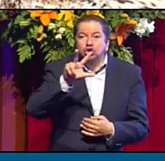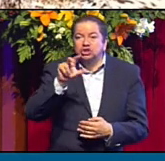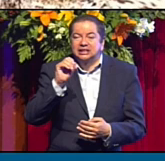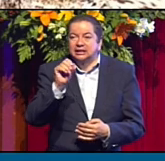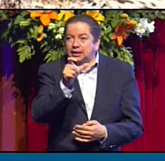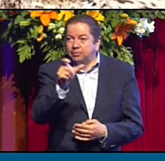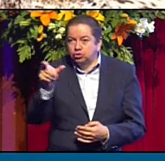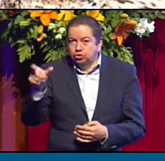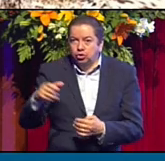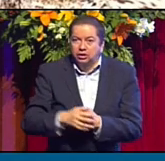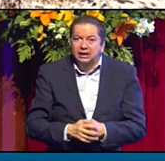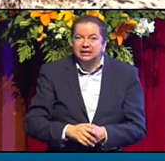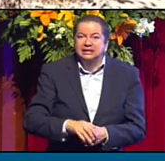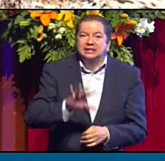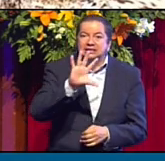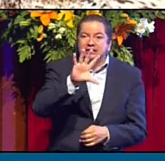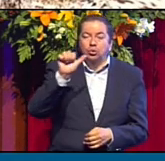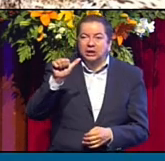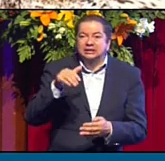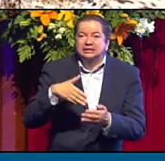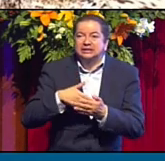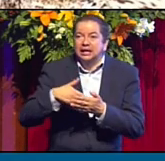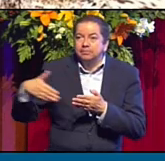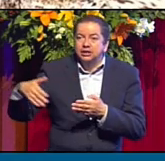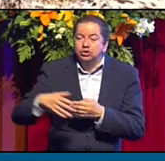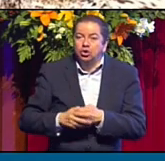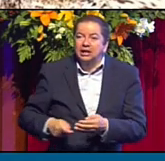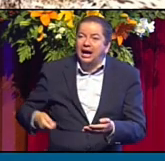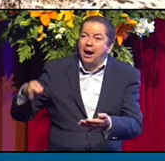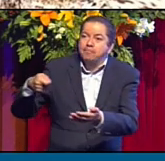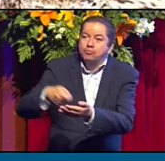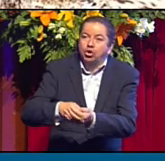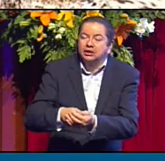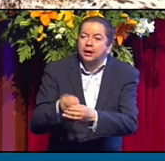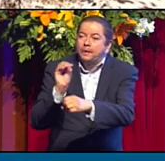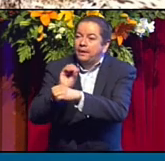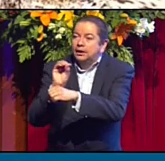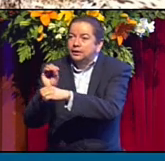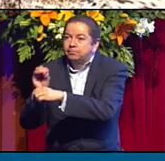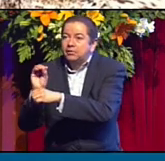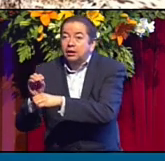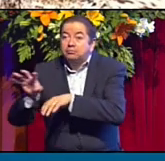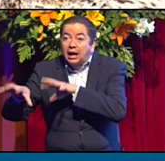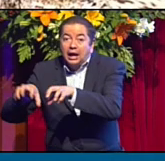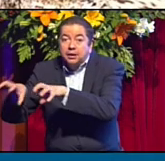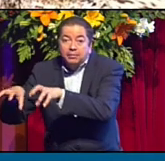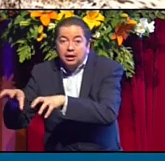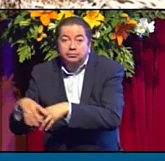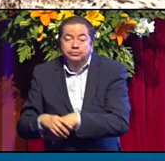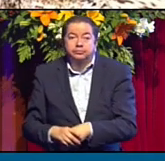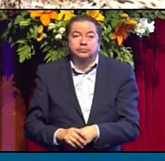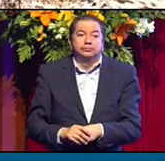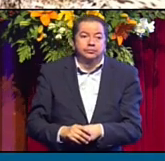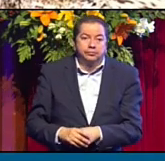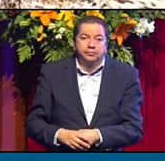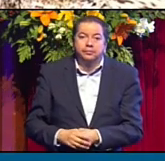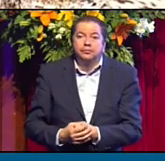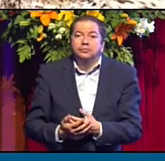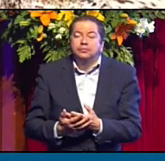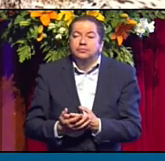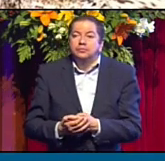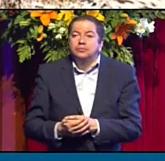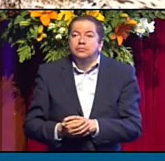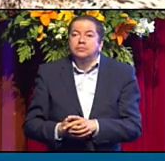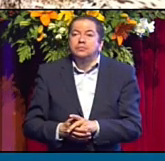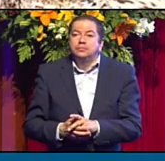personas. Más de 56 millones de aporte para comprar alimento para el ganado. Ahí dice ganado, parece, pero es ganado.